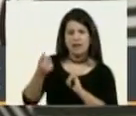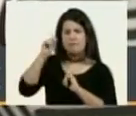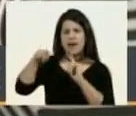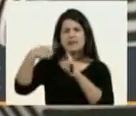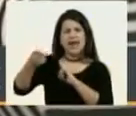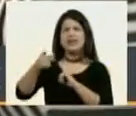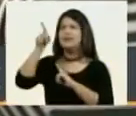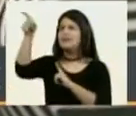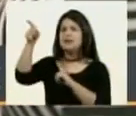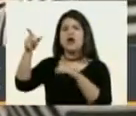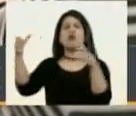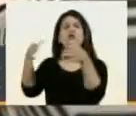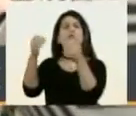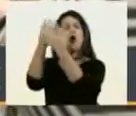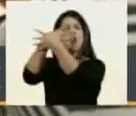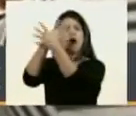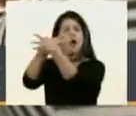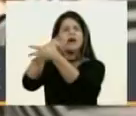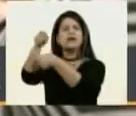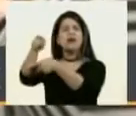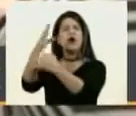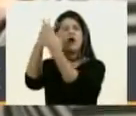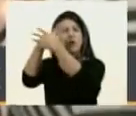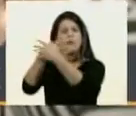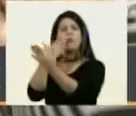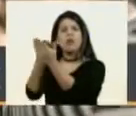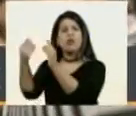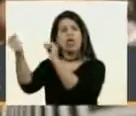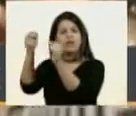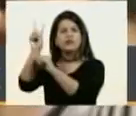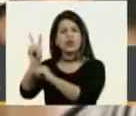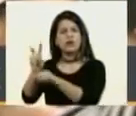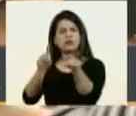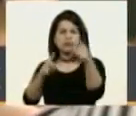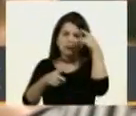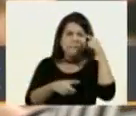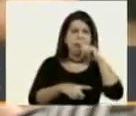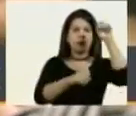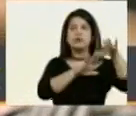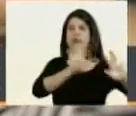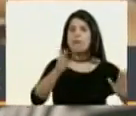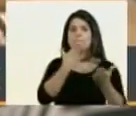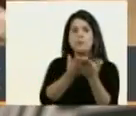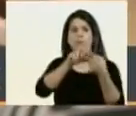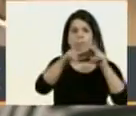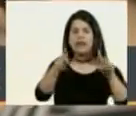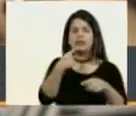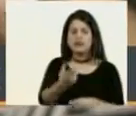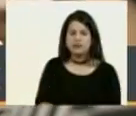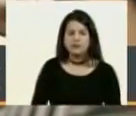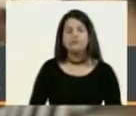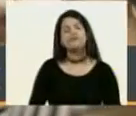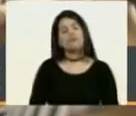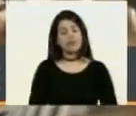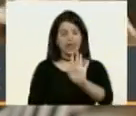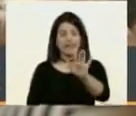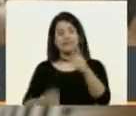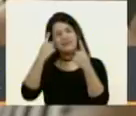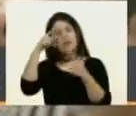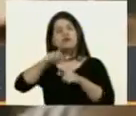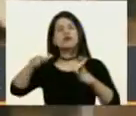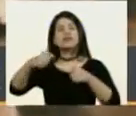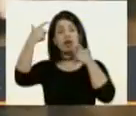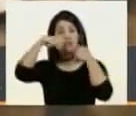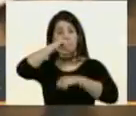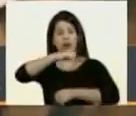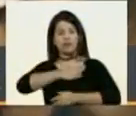Venezuela, cuando el presidente Nicolás Maduro apuesta a la paz. Bueno, mira, el chavismo siempre ha estado en la calle y hoy es una nueva convocatoria. Cada